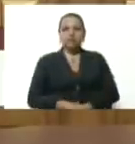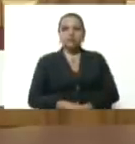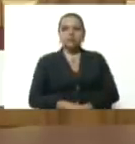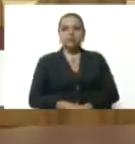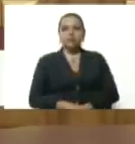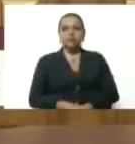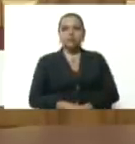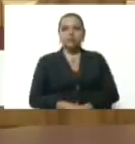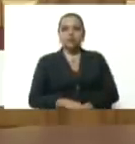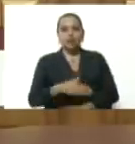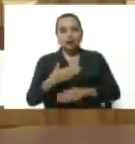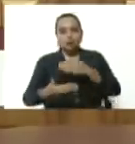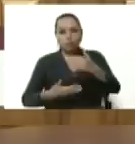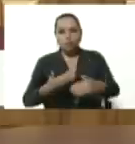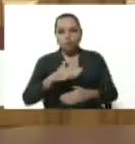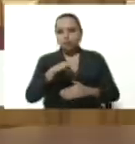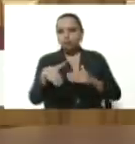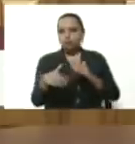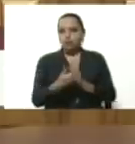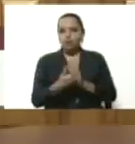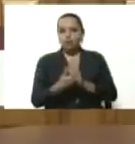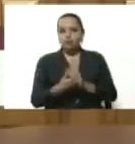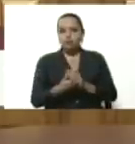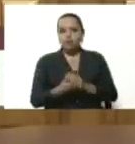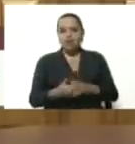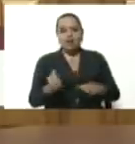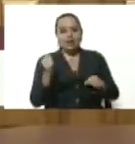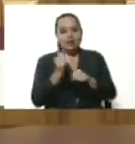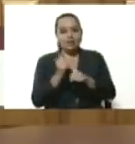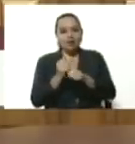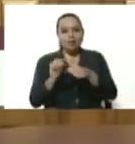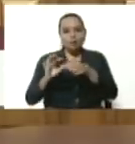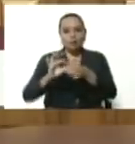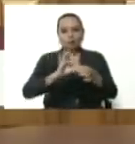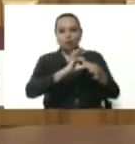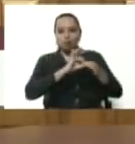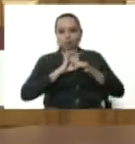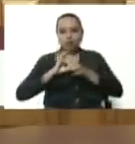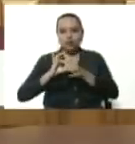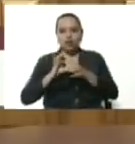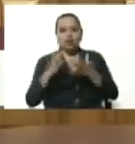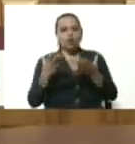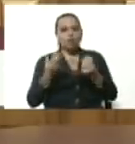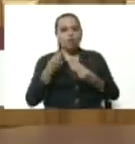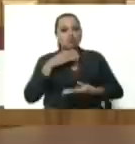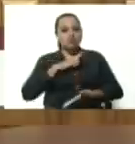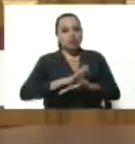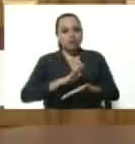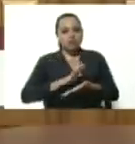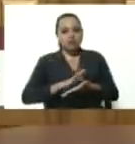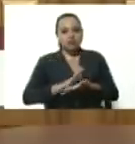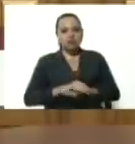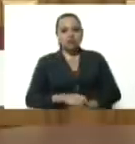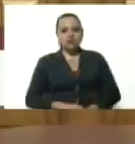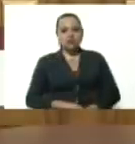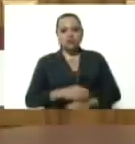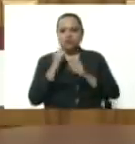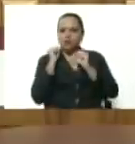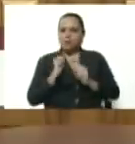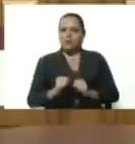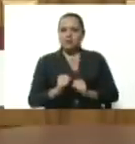la medida en que todos actuemos con sentido de unidad, con mucha serenidad, resiedumbre,